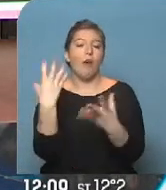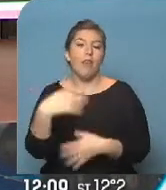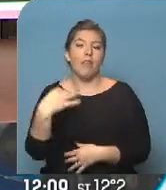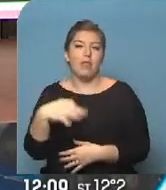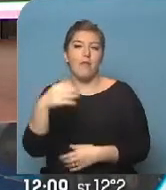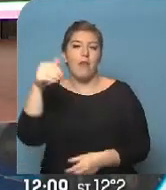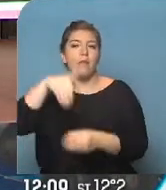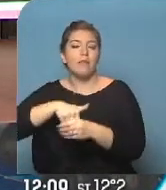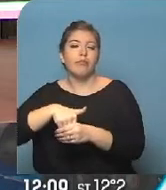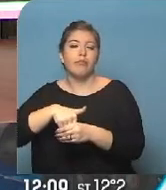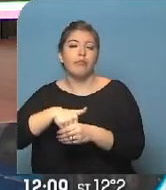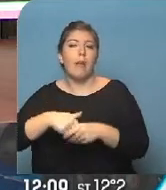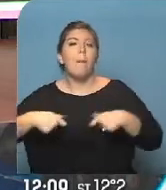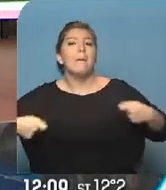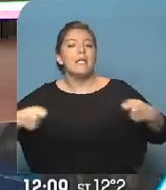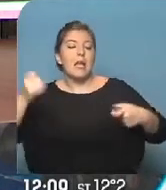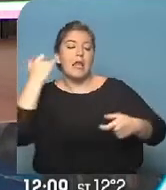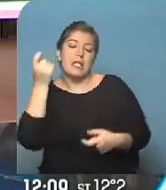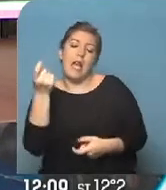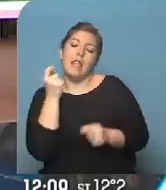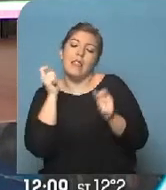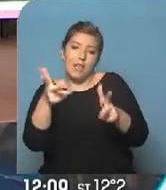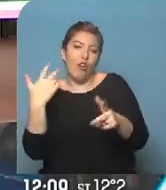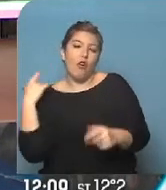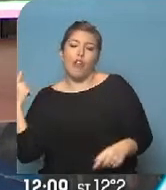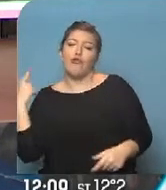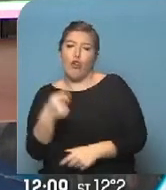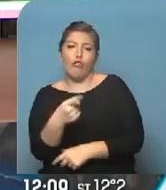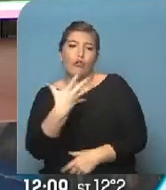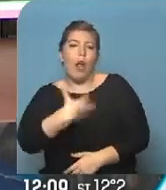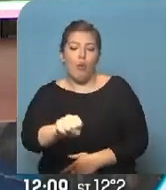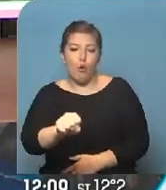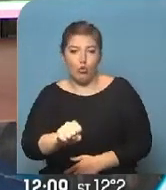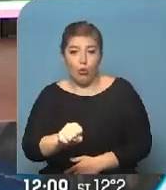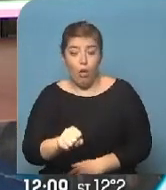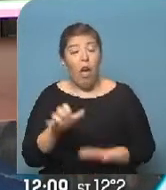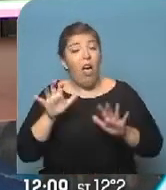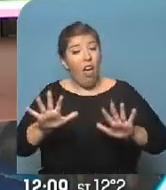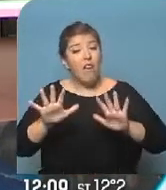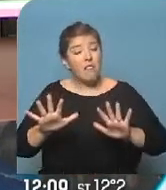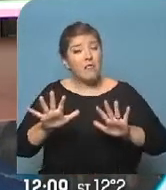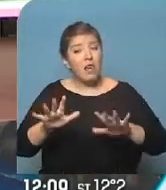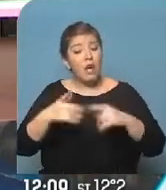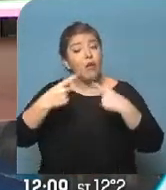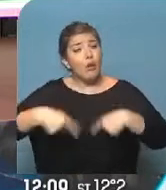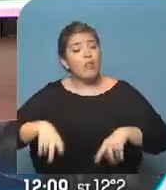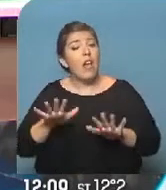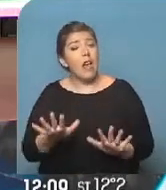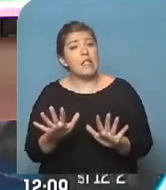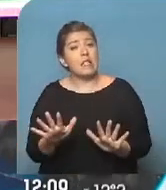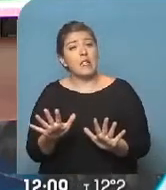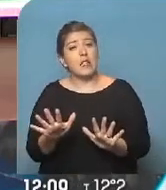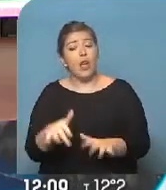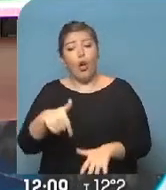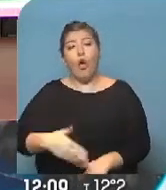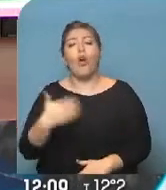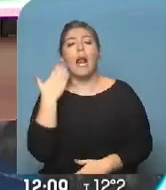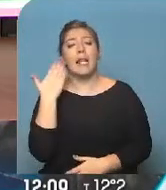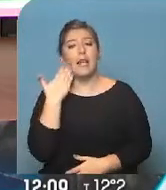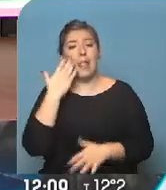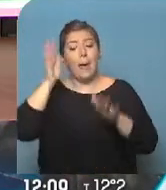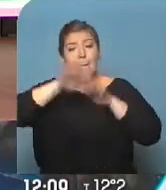Michetti, y ya dio a conocer que ella está en contra del aborto. Así están las cosas, así están las cosas. Esta tarde habrá una